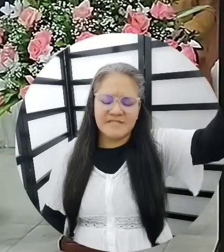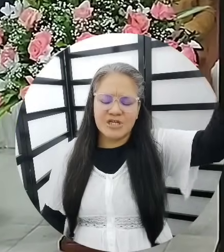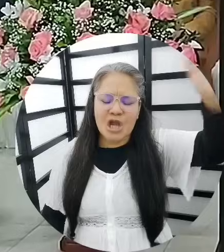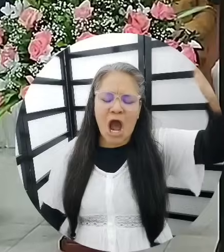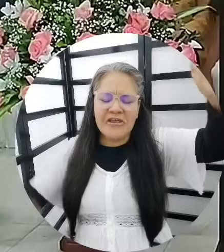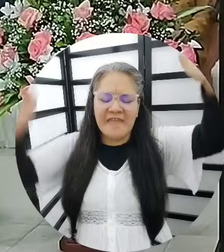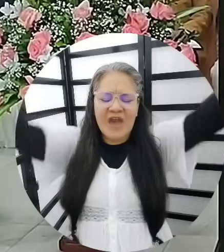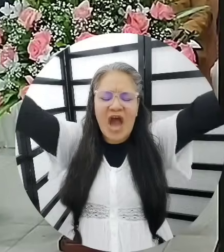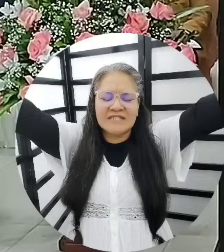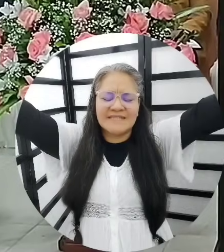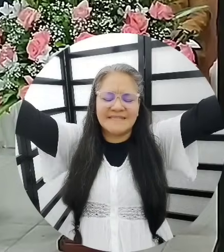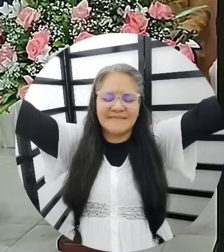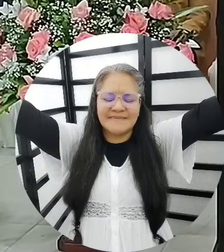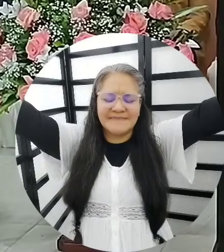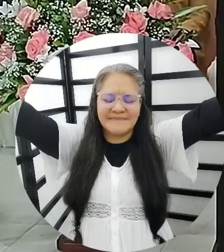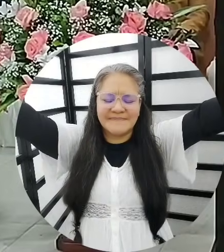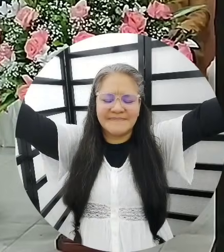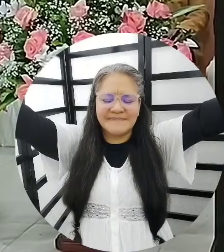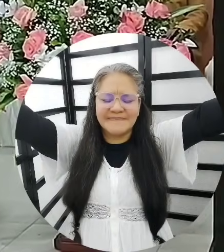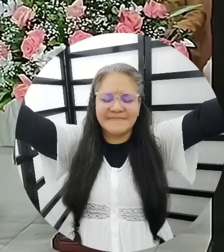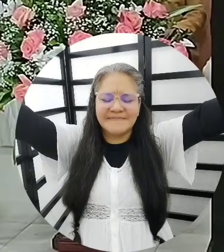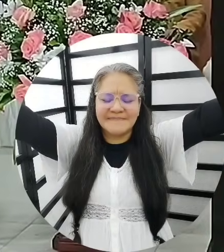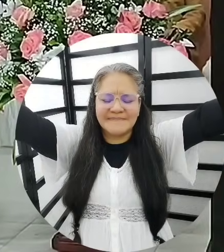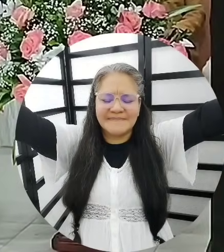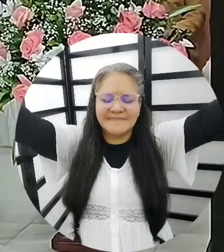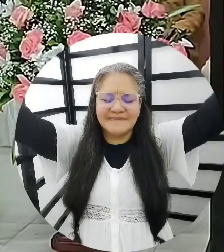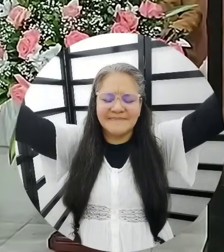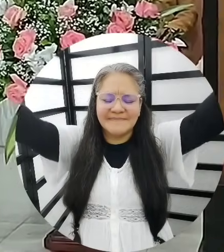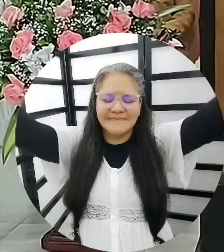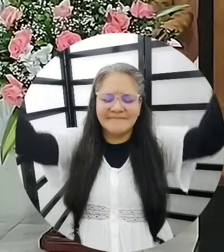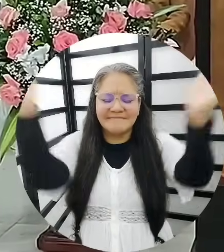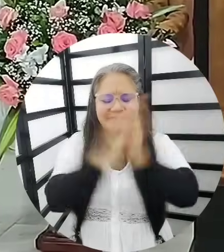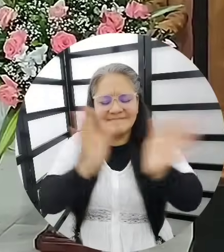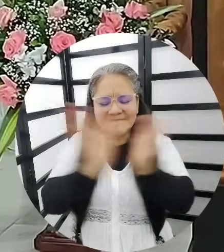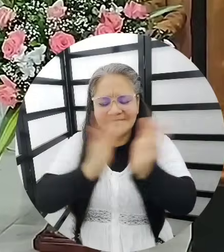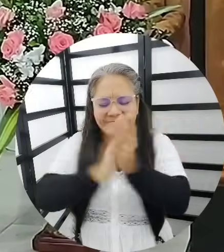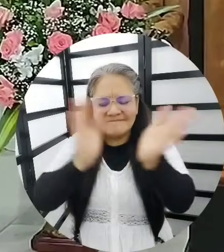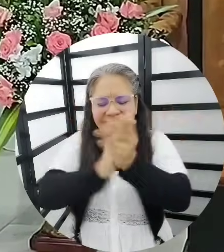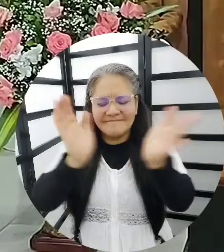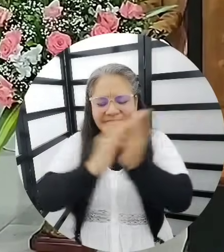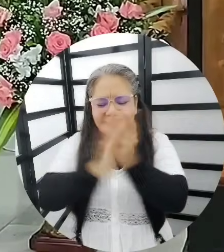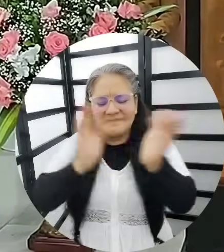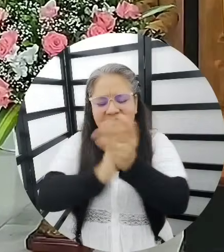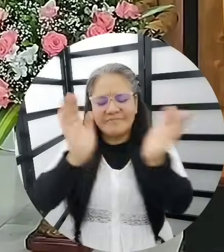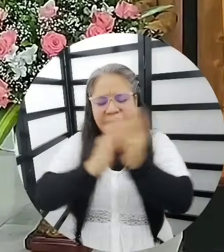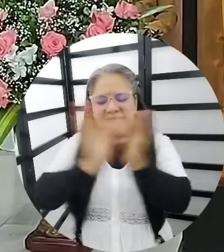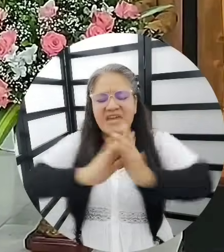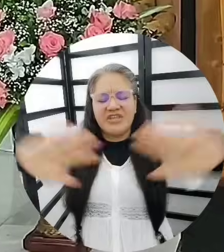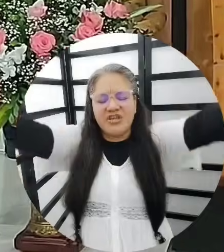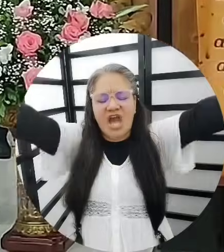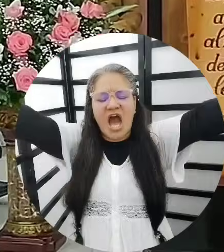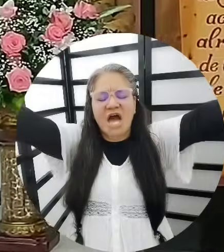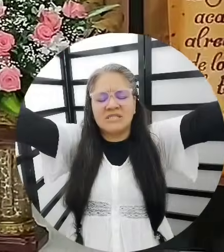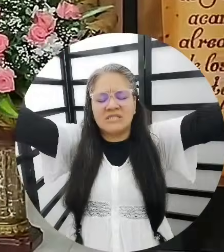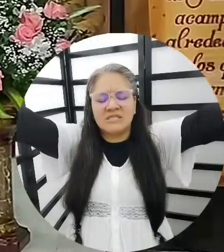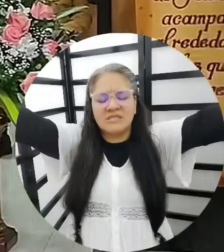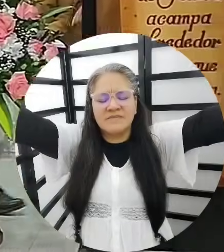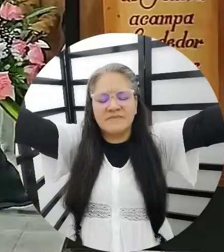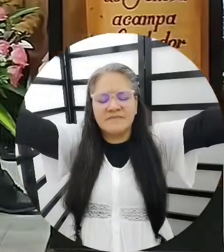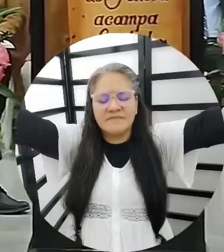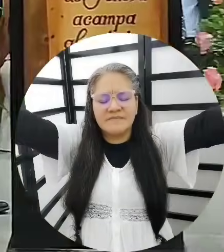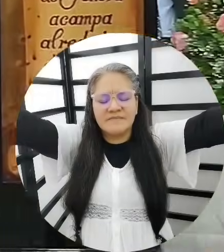marchita, fría, dormida. Quiere una viña, aleluya, frondosa, llevando fruto.